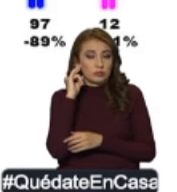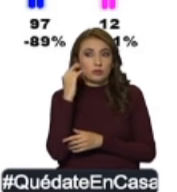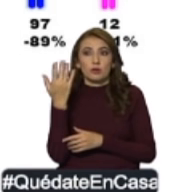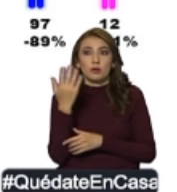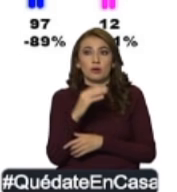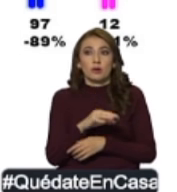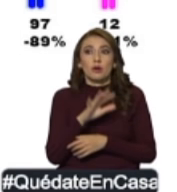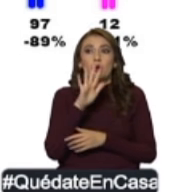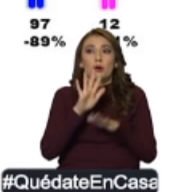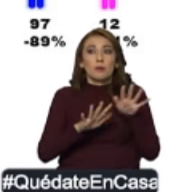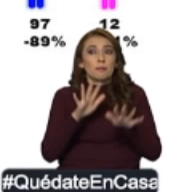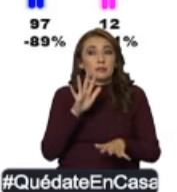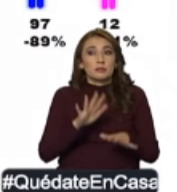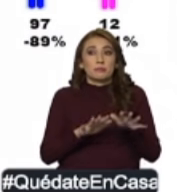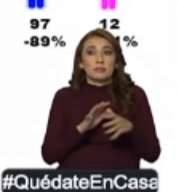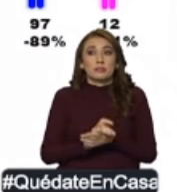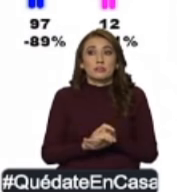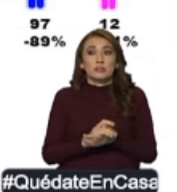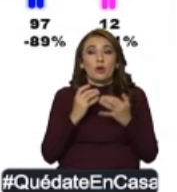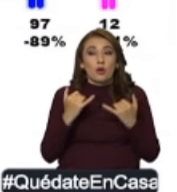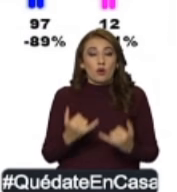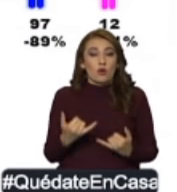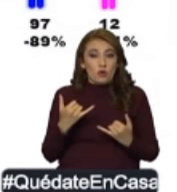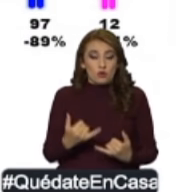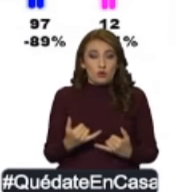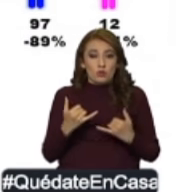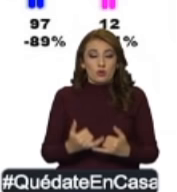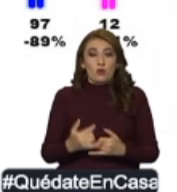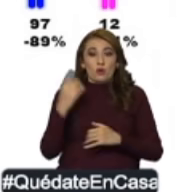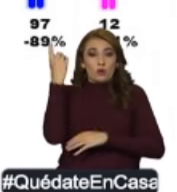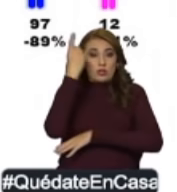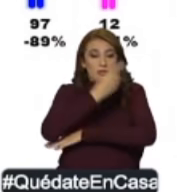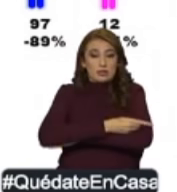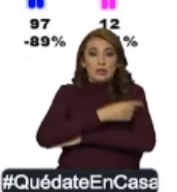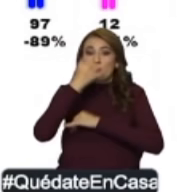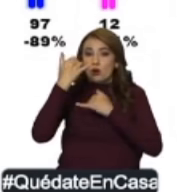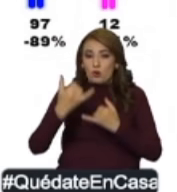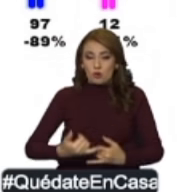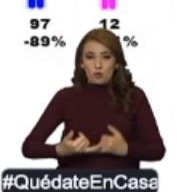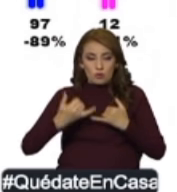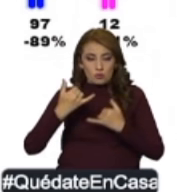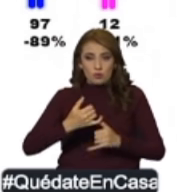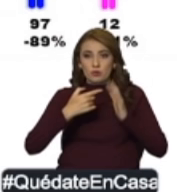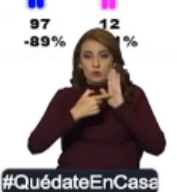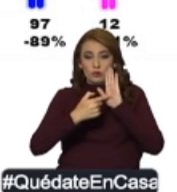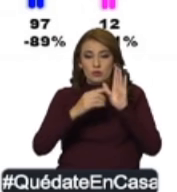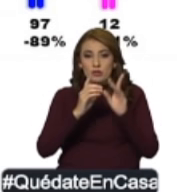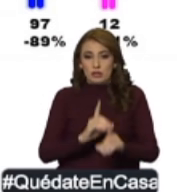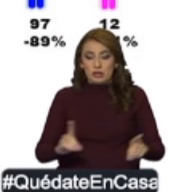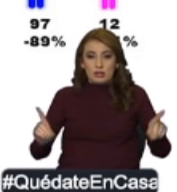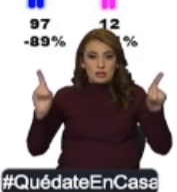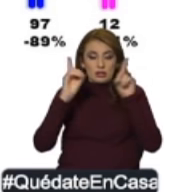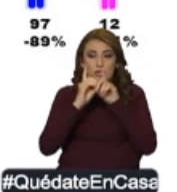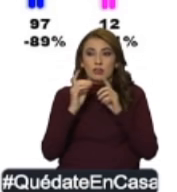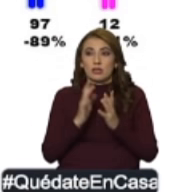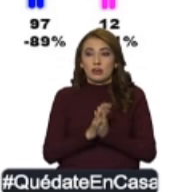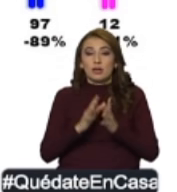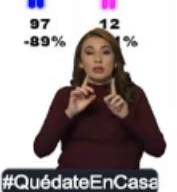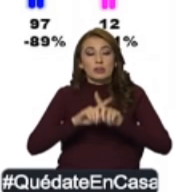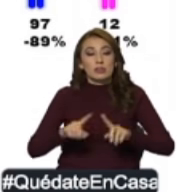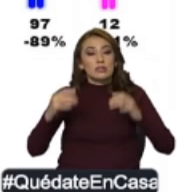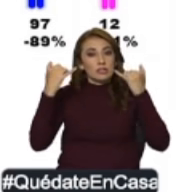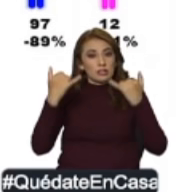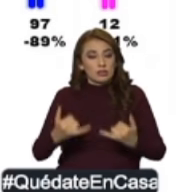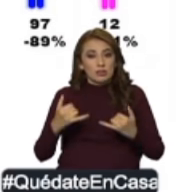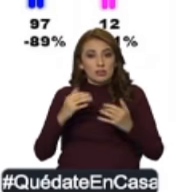incremento significativo. El día de hoy, esto fue una presentación que se hizo con datos hasta ayer 12 de la noche, pero el día de